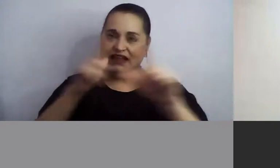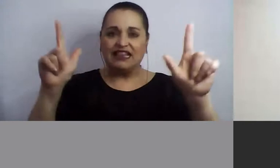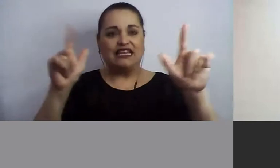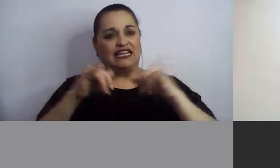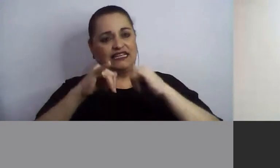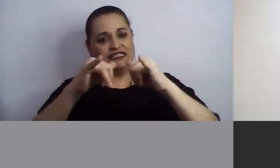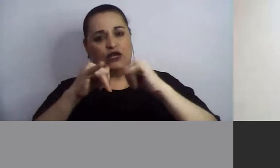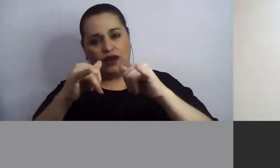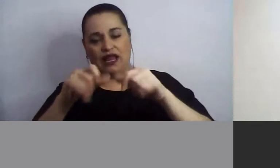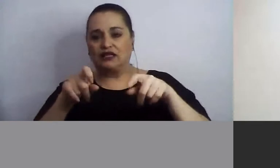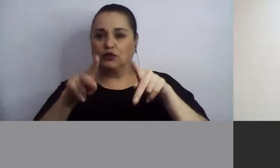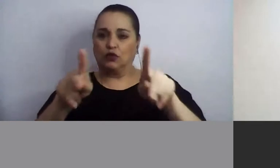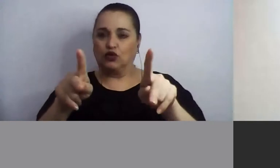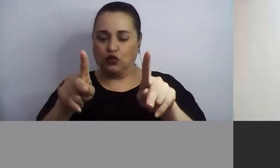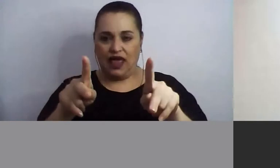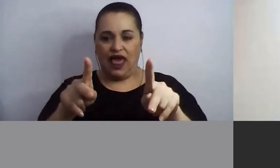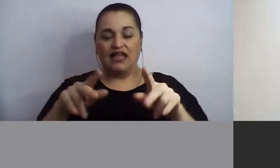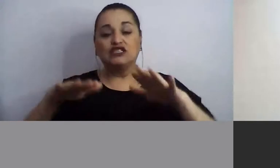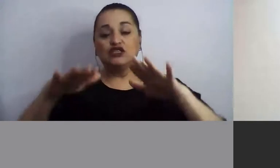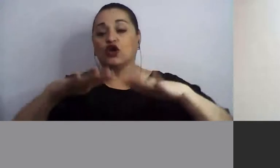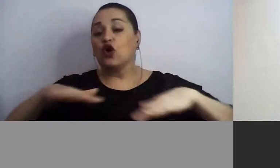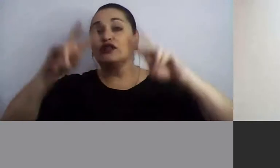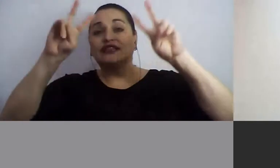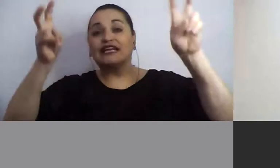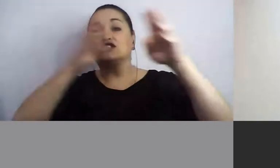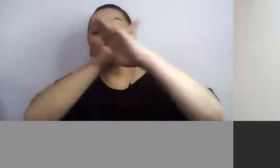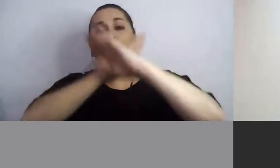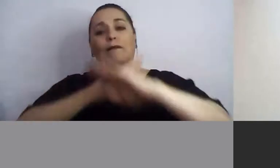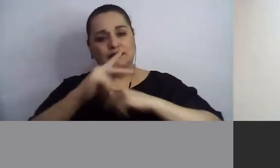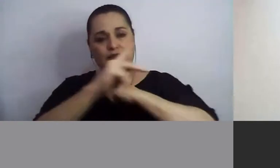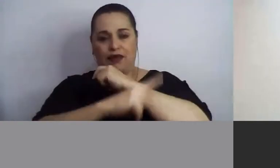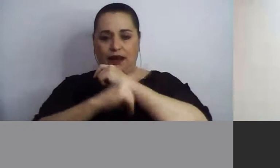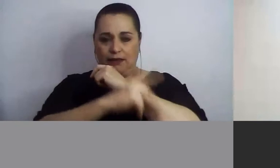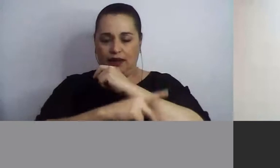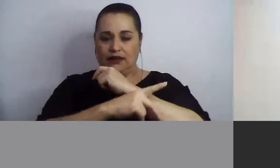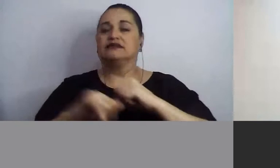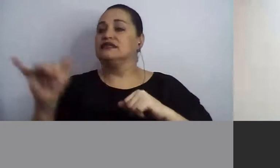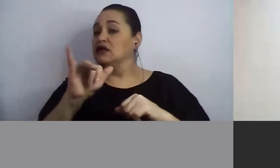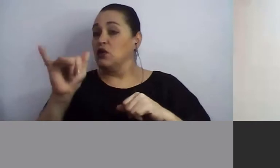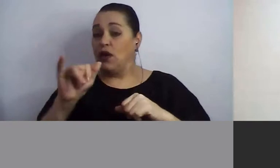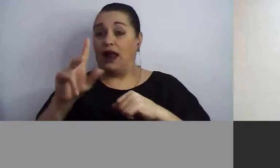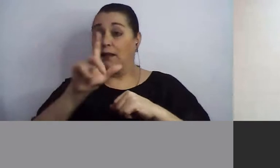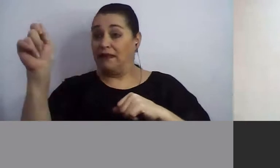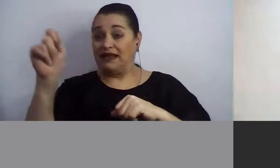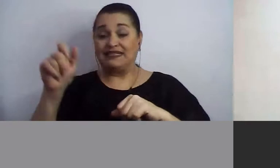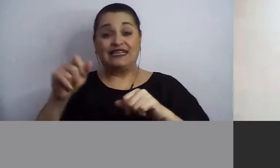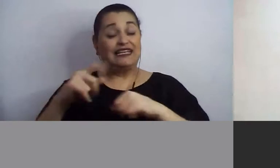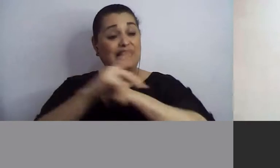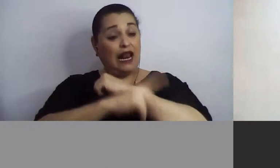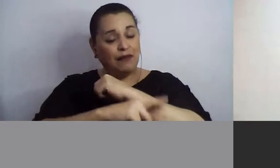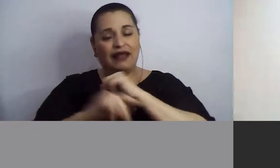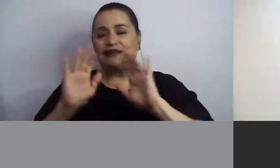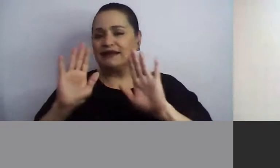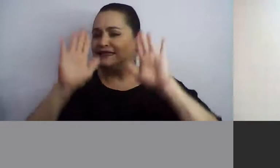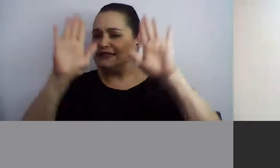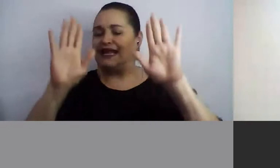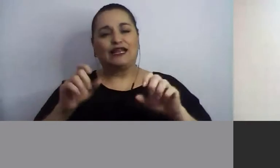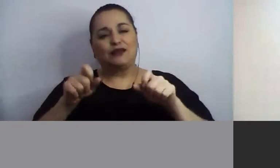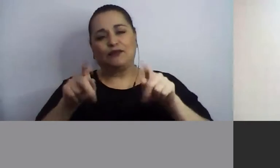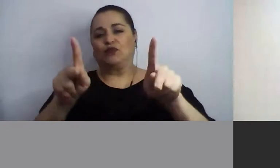igualdad, de oportunidades en un contexto de paz para nuestro país. Así que en el mes de la patria es una excelente oportunidad